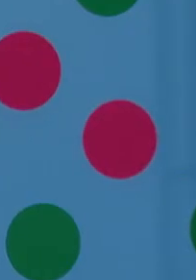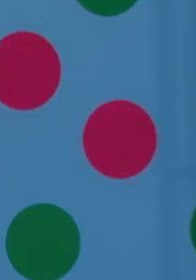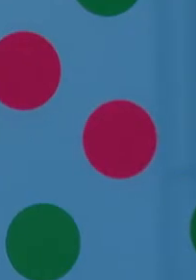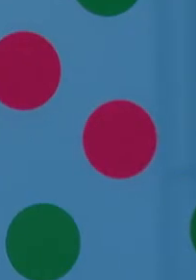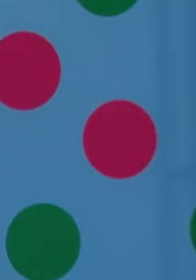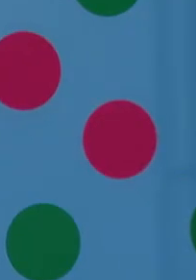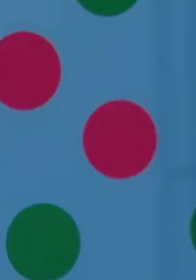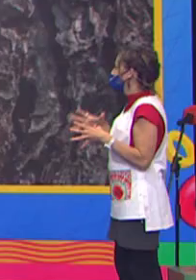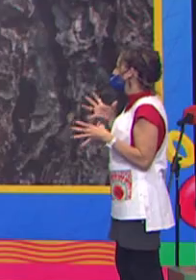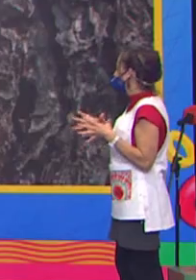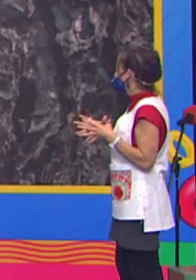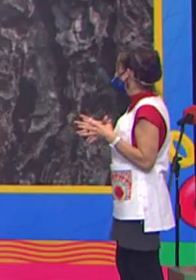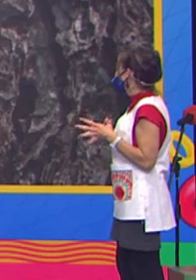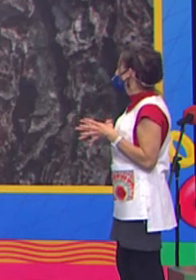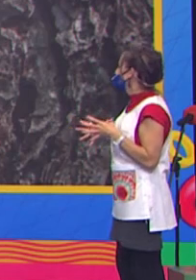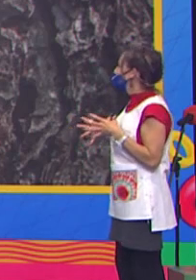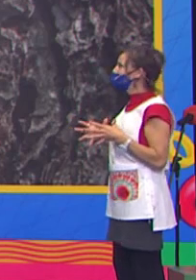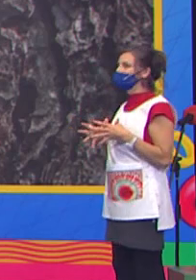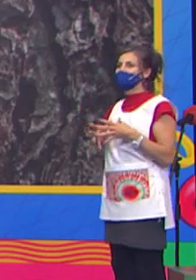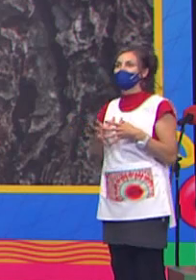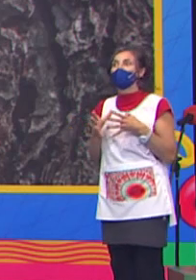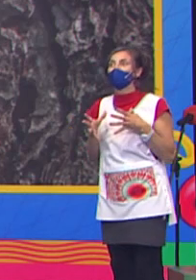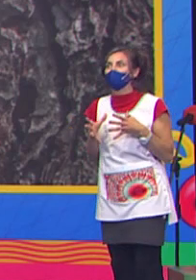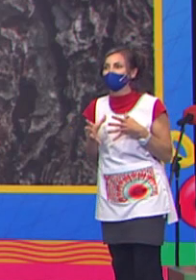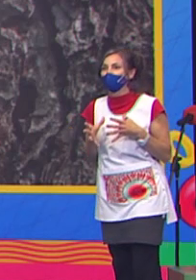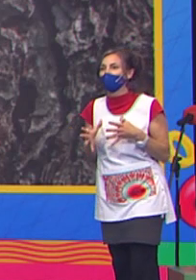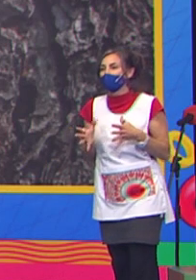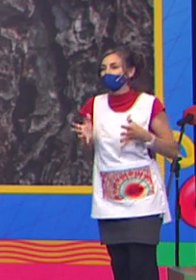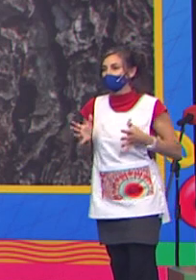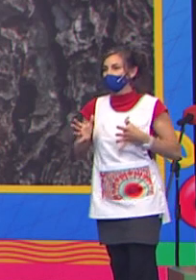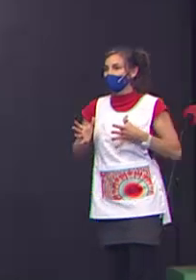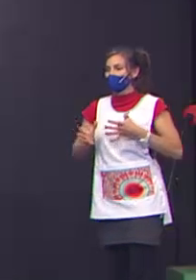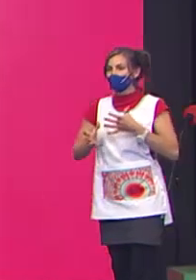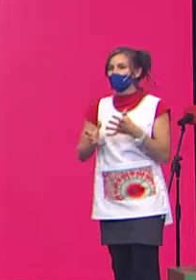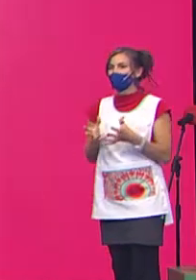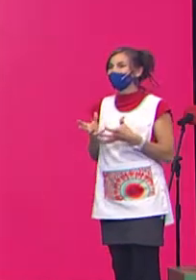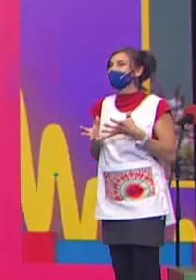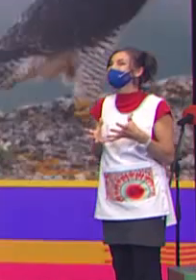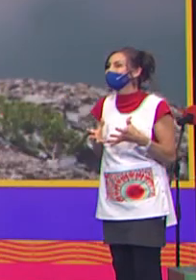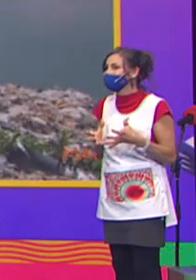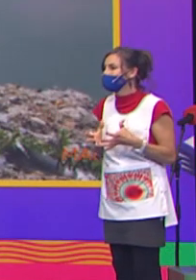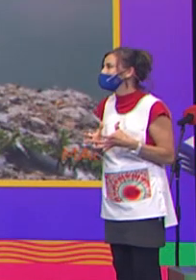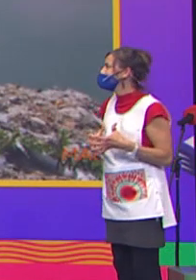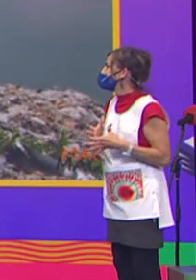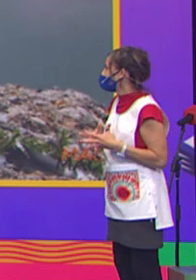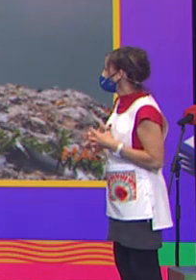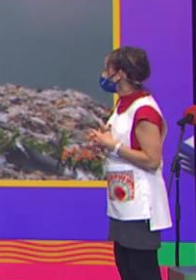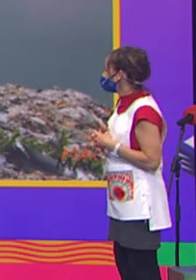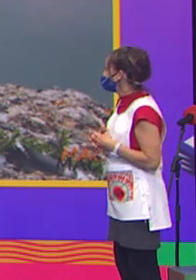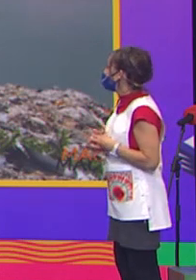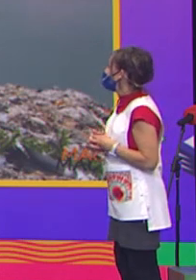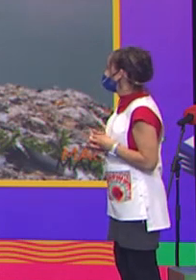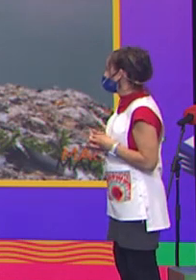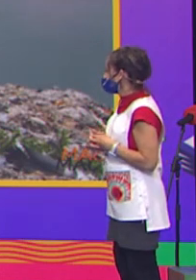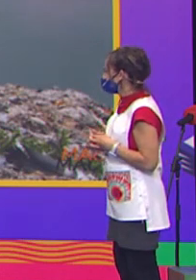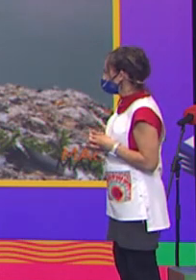se encuentra, por ejemplo. No sé si tenemos alguna imagen de estas donde hay un ave que por la postura o por lo que está haciendo se camufla